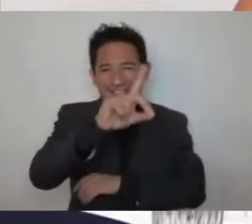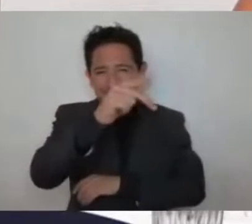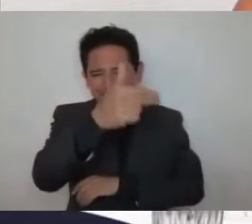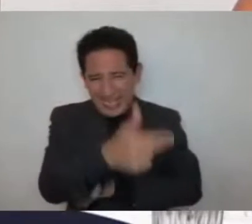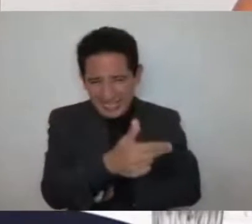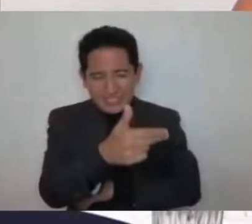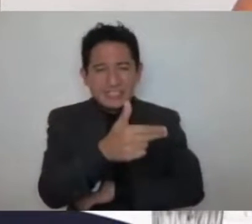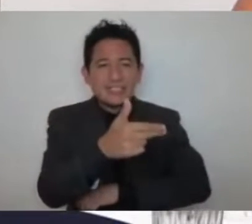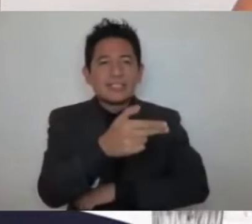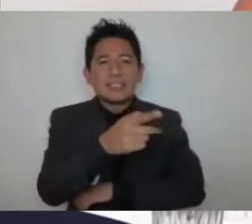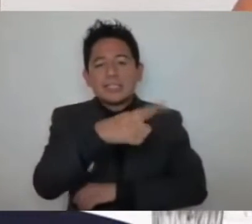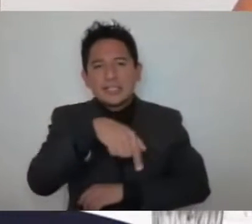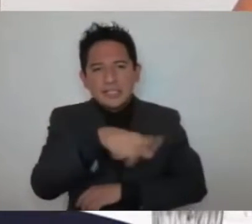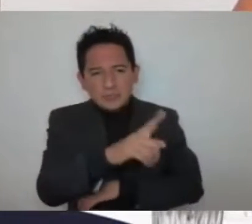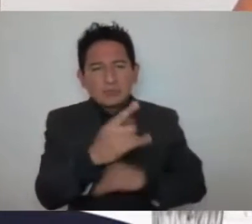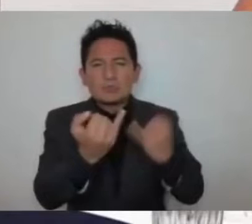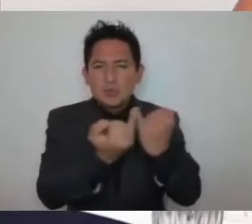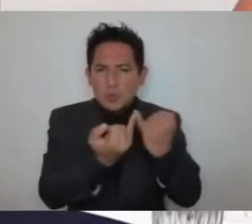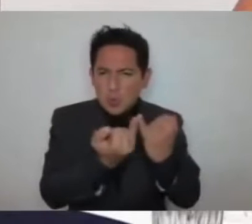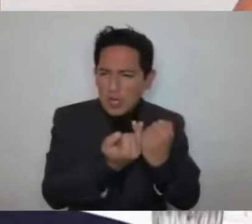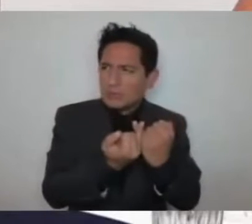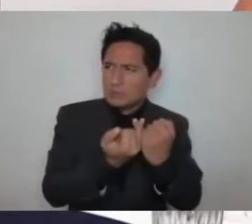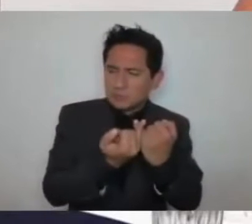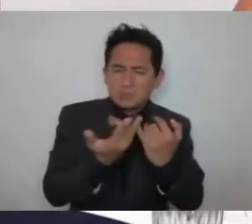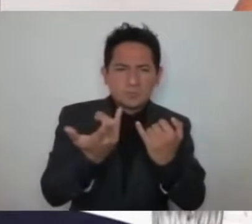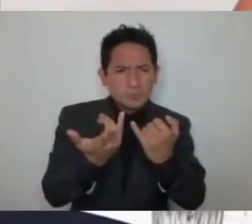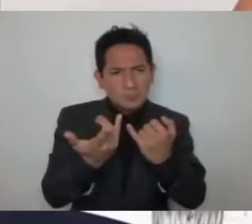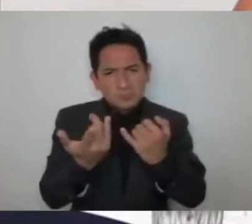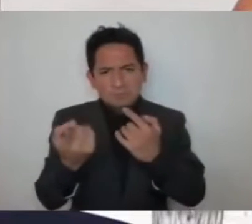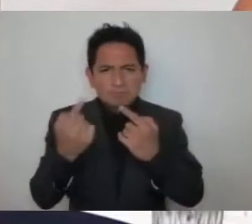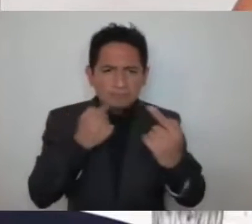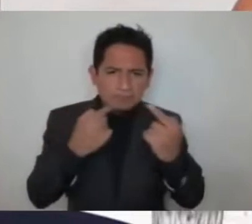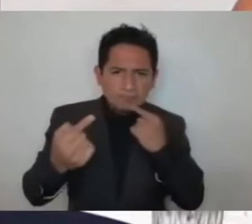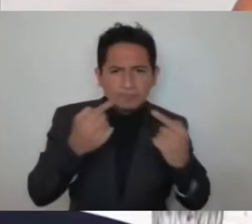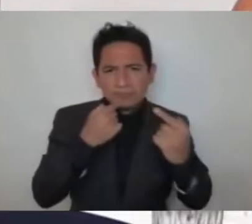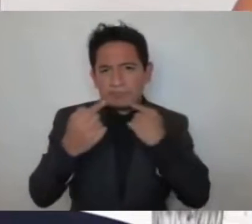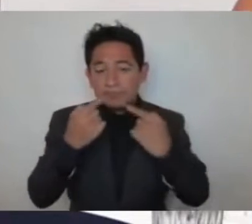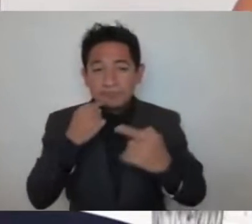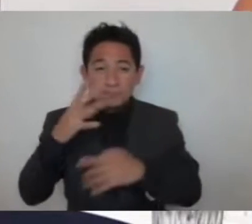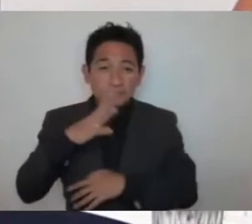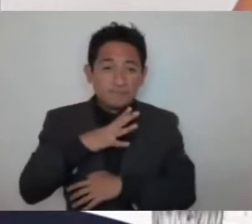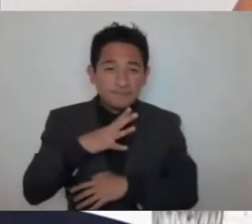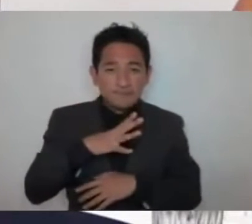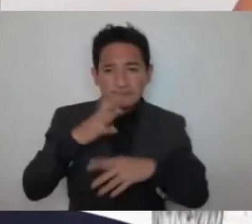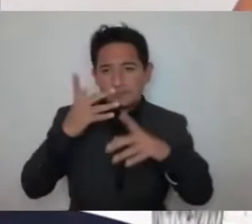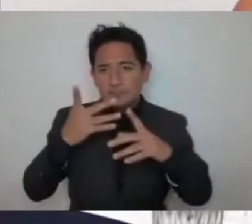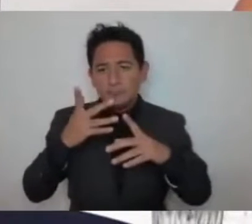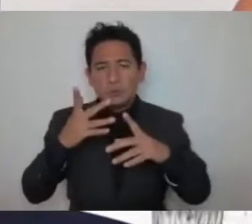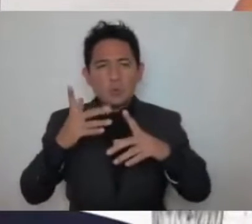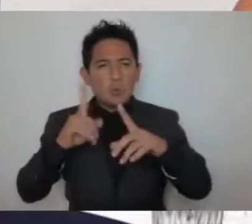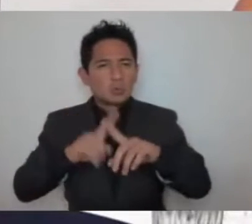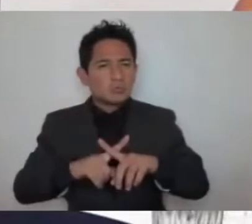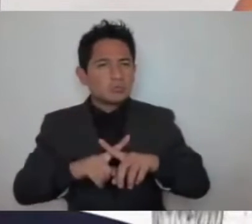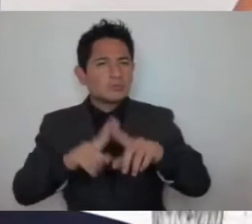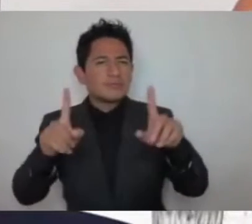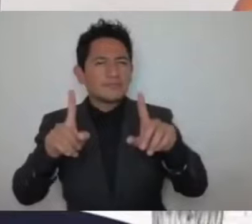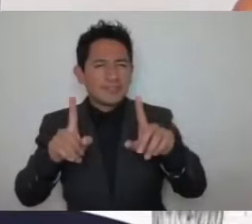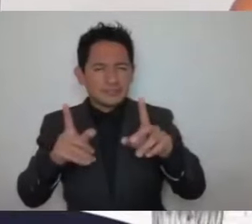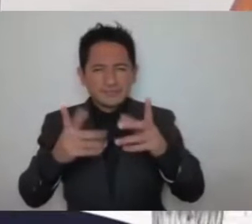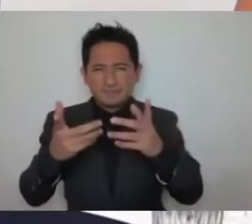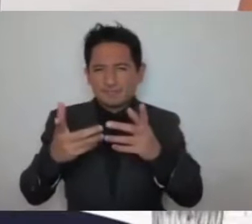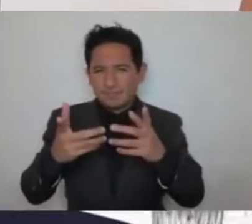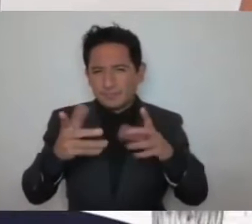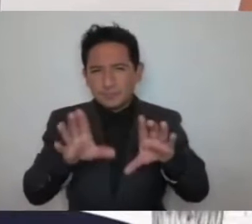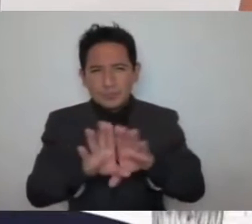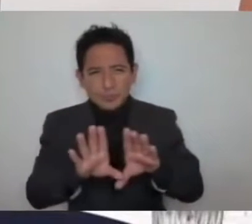y y hay algunas diferencias sobre cómo en su momento se irían interpretar los controles provisionales preventivos pero también